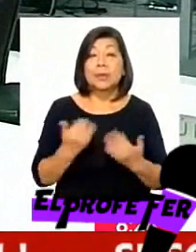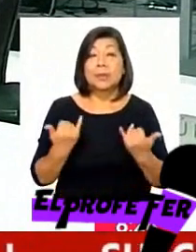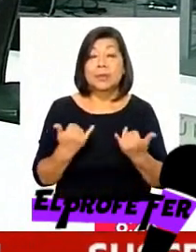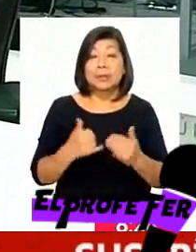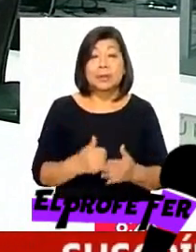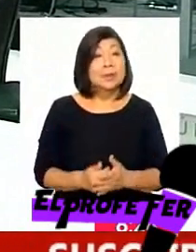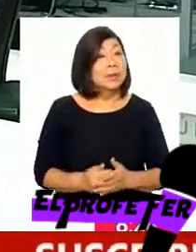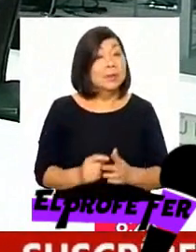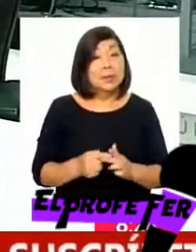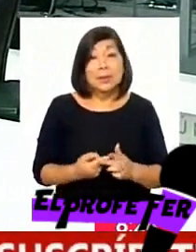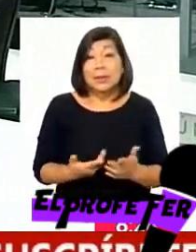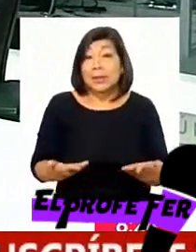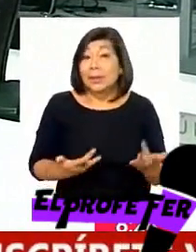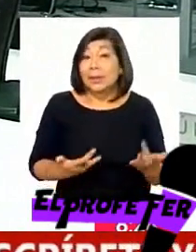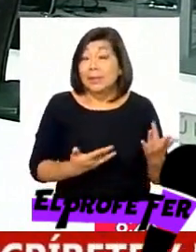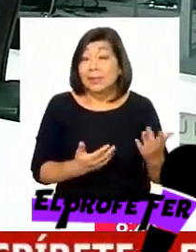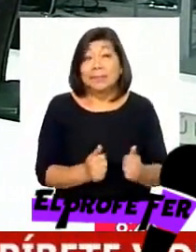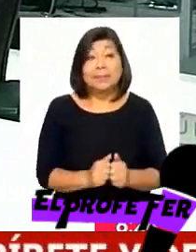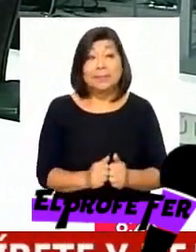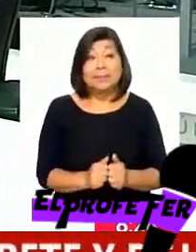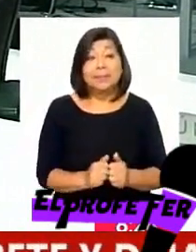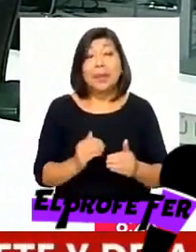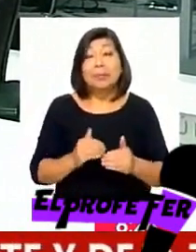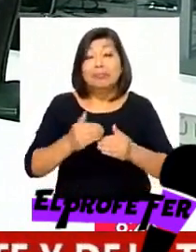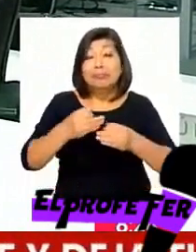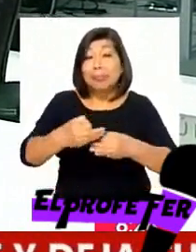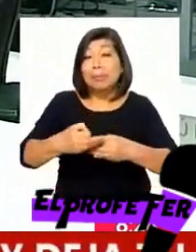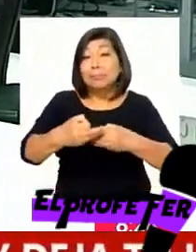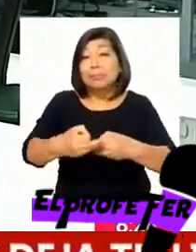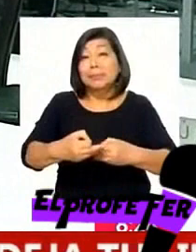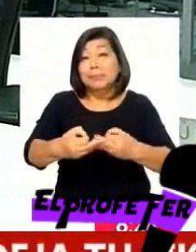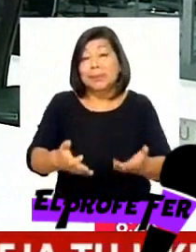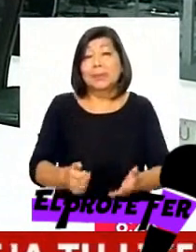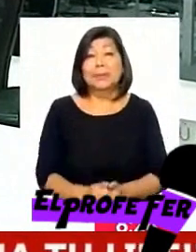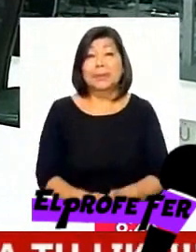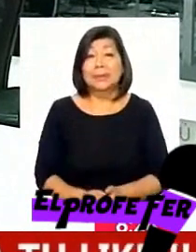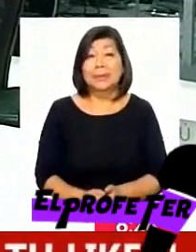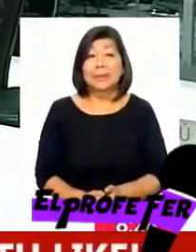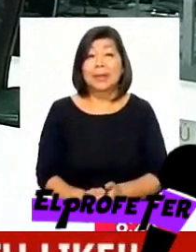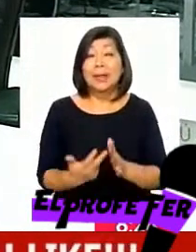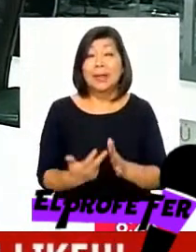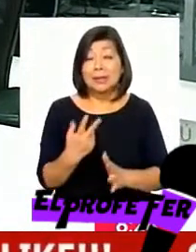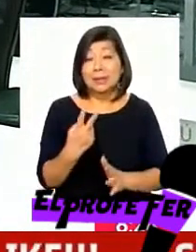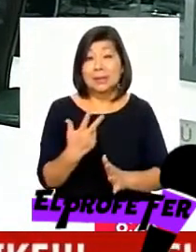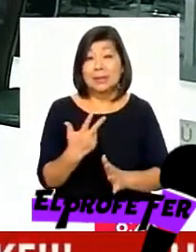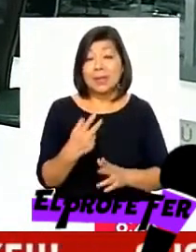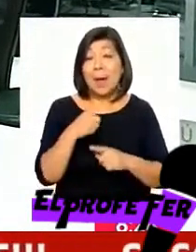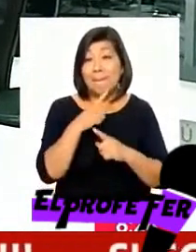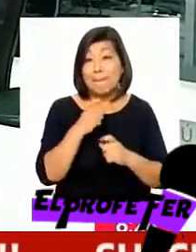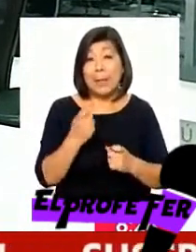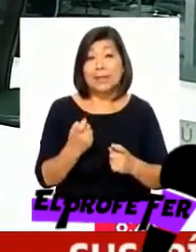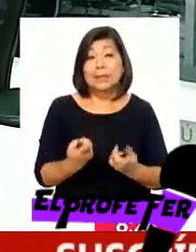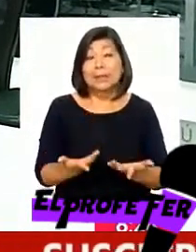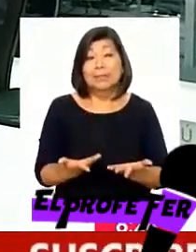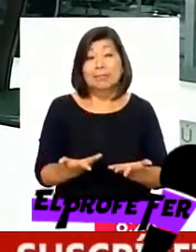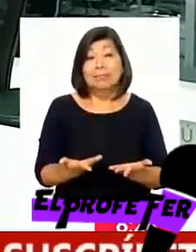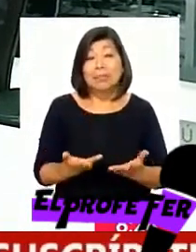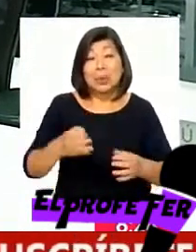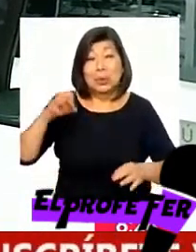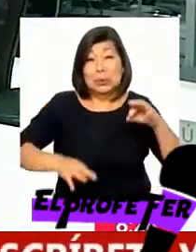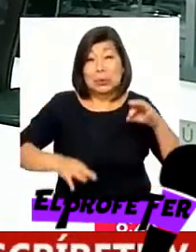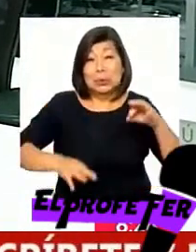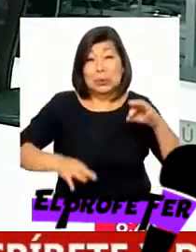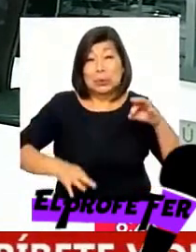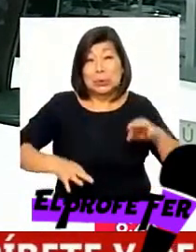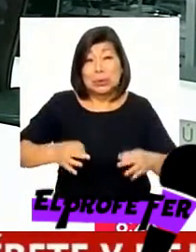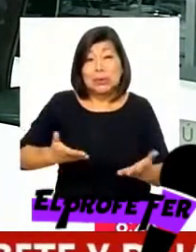este inicio tan esperado, que había sido postergado, puesto que inicialmente fue el 13 de marzo la fecha programada, pero a raíz de las intensas